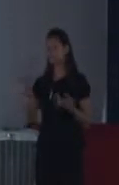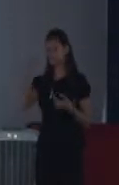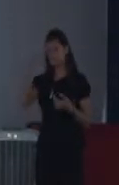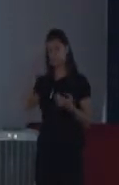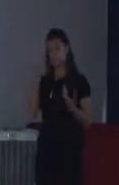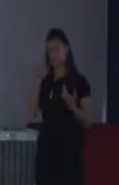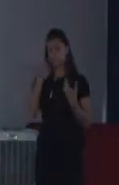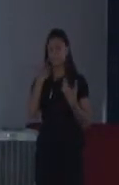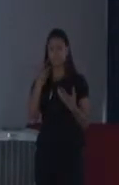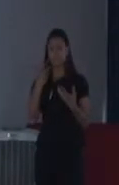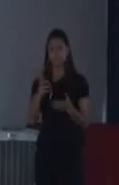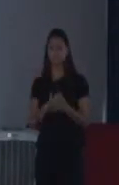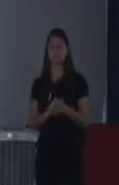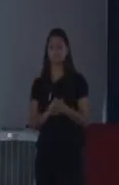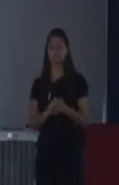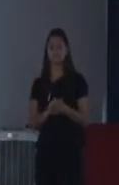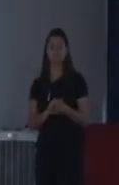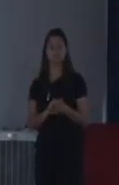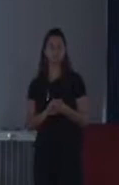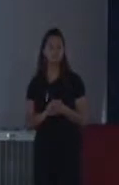remarcada,